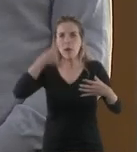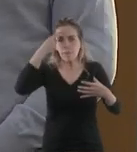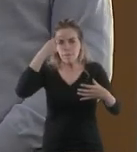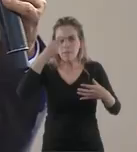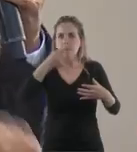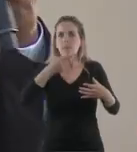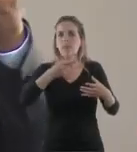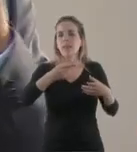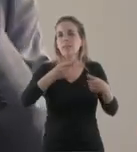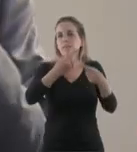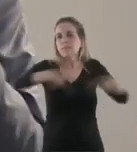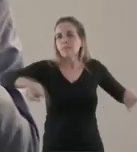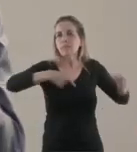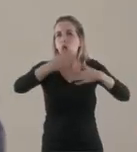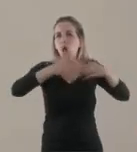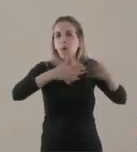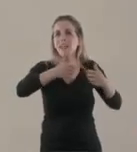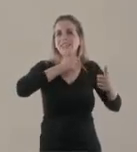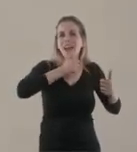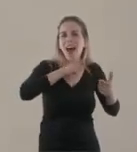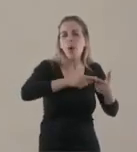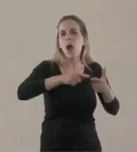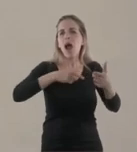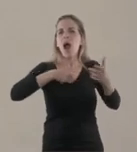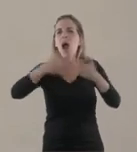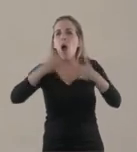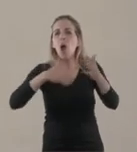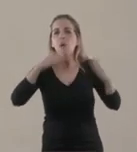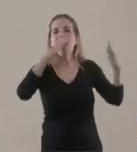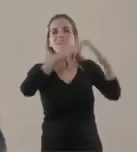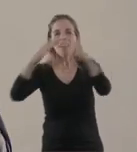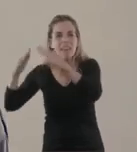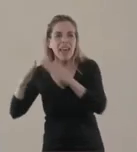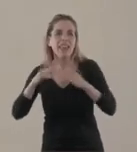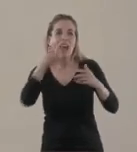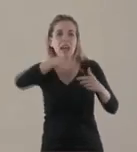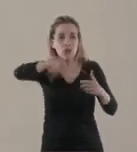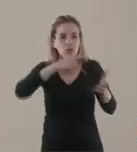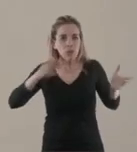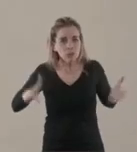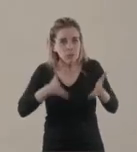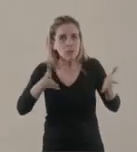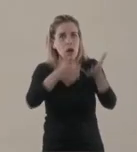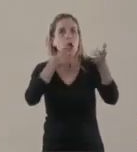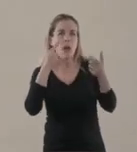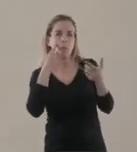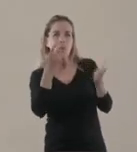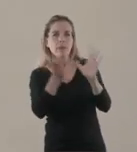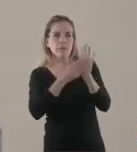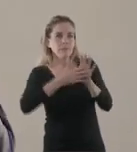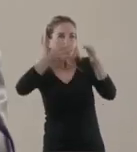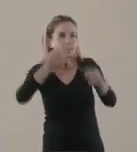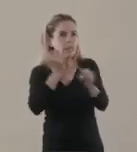que estamos haciendo porque expresan cada vivienda que estamos poniendo en marcha porque expresan la idea